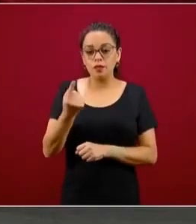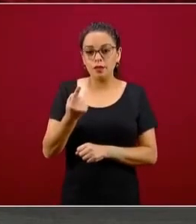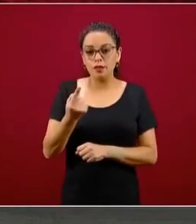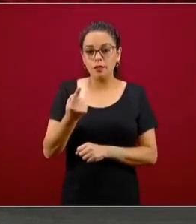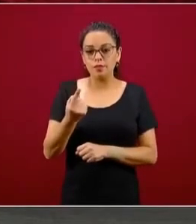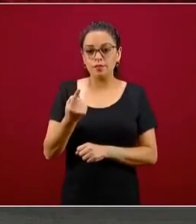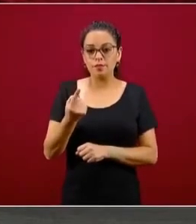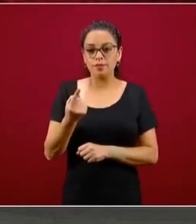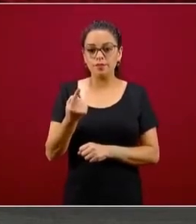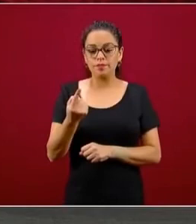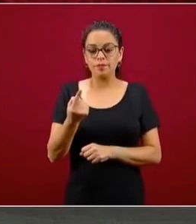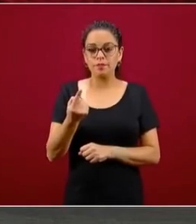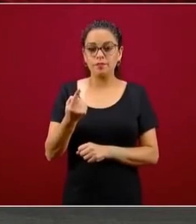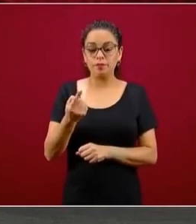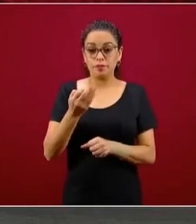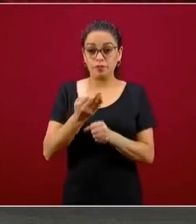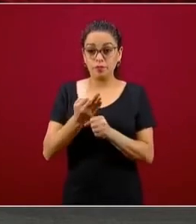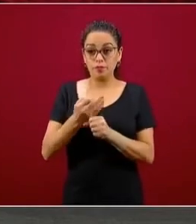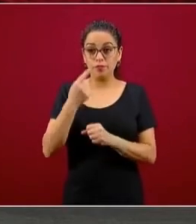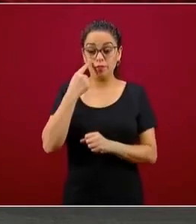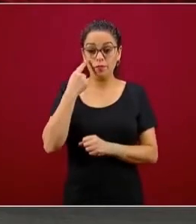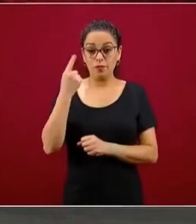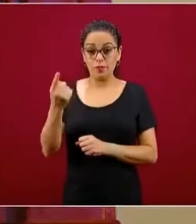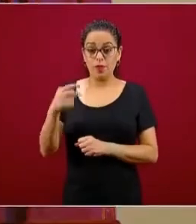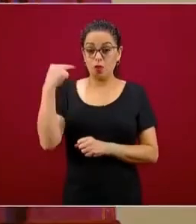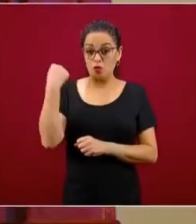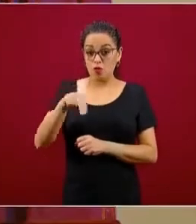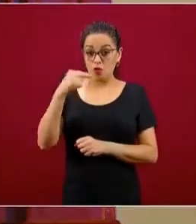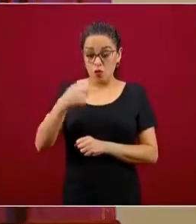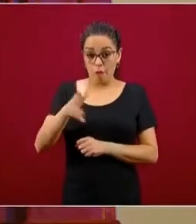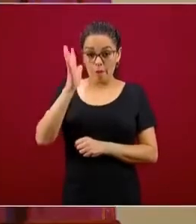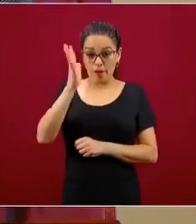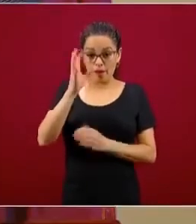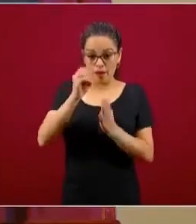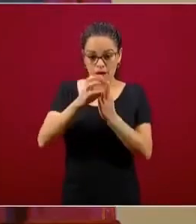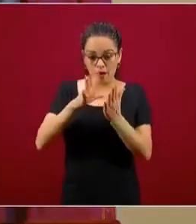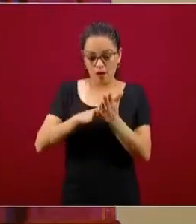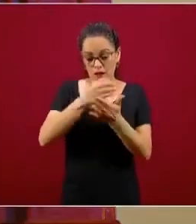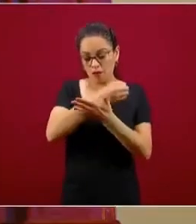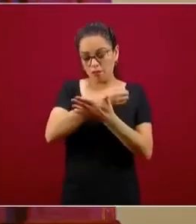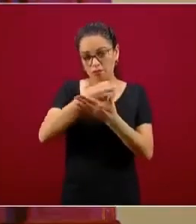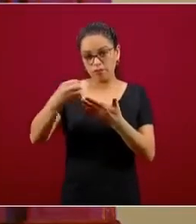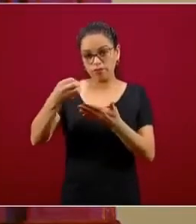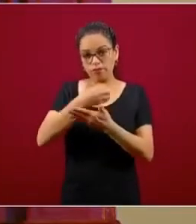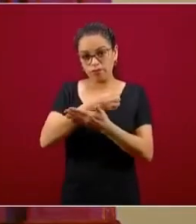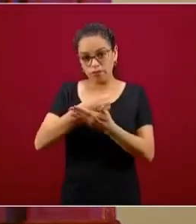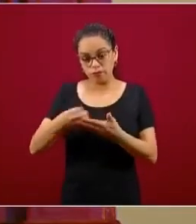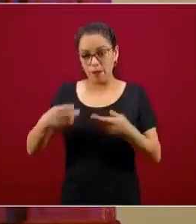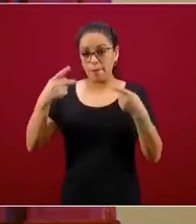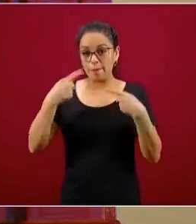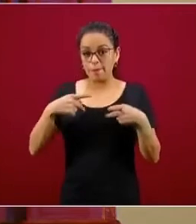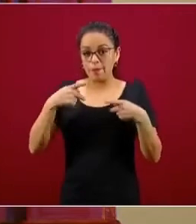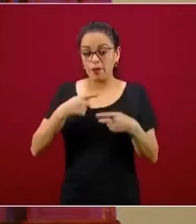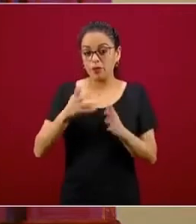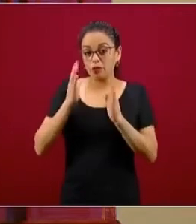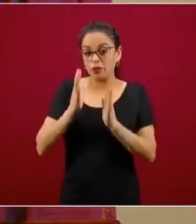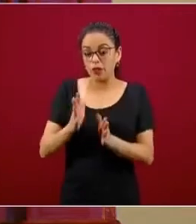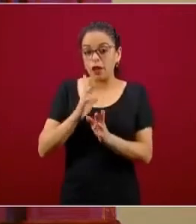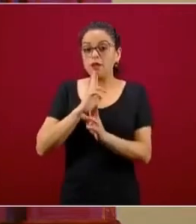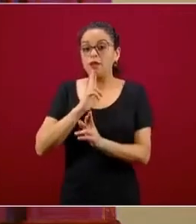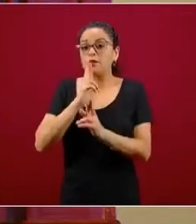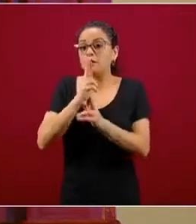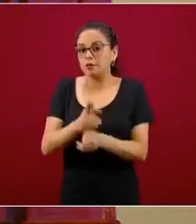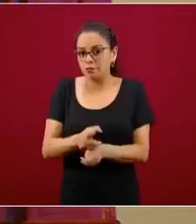decir, nosotros en este momento no se tiene el nombre completo de la persona con este resultado. Y es